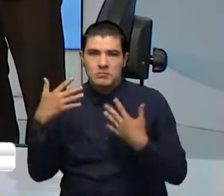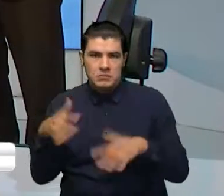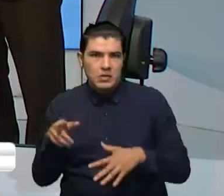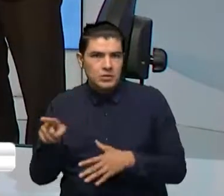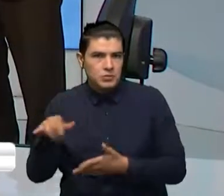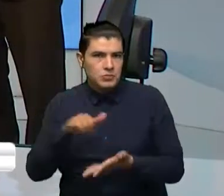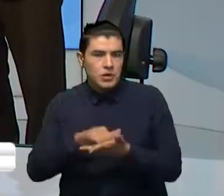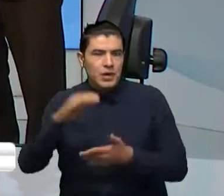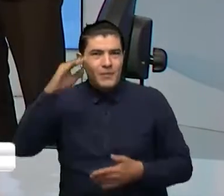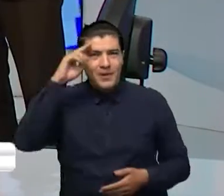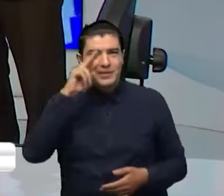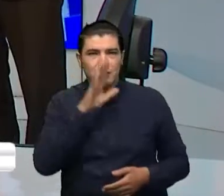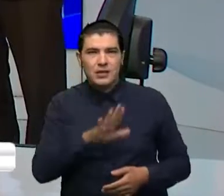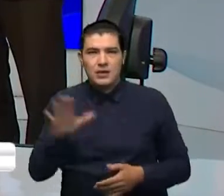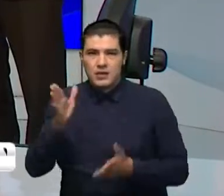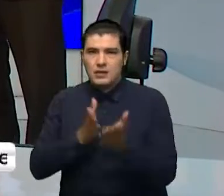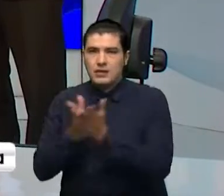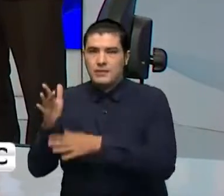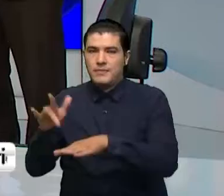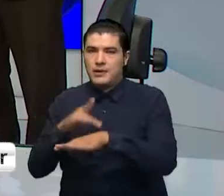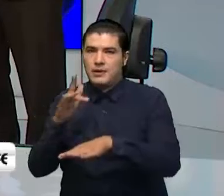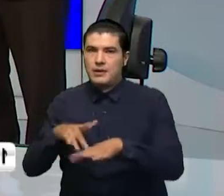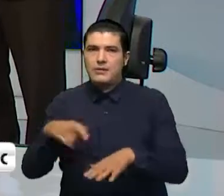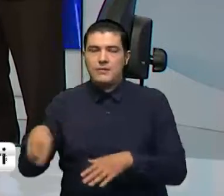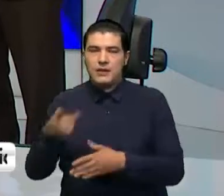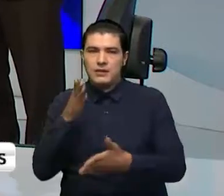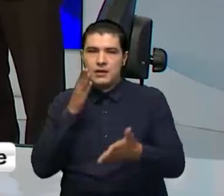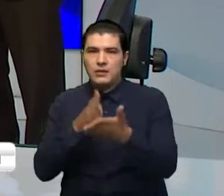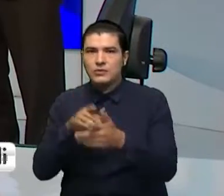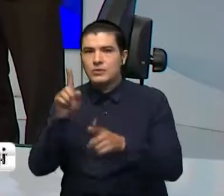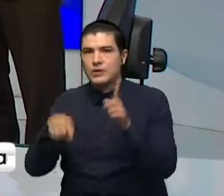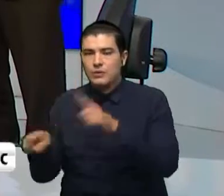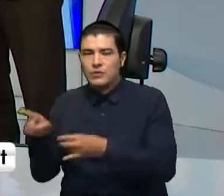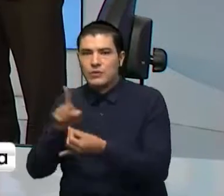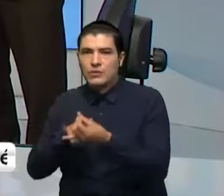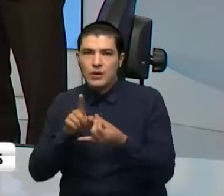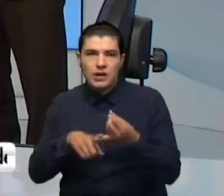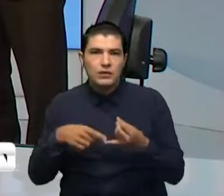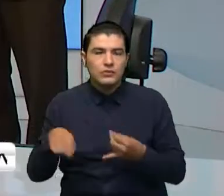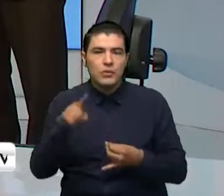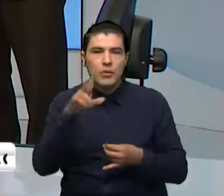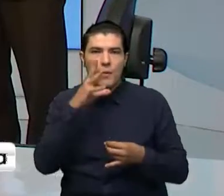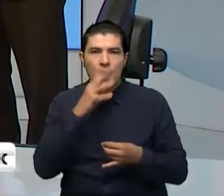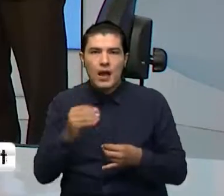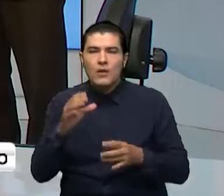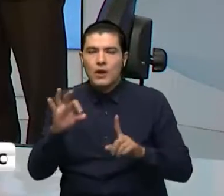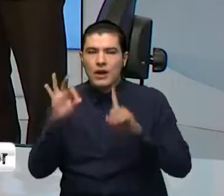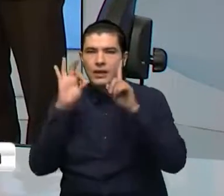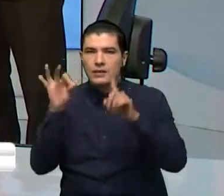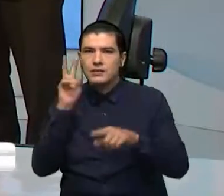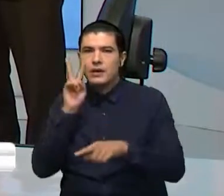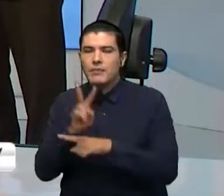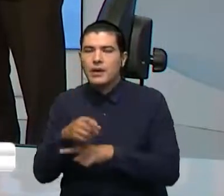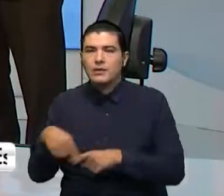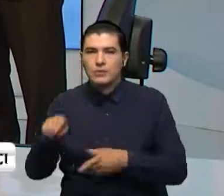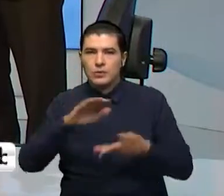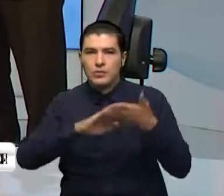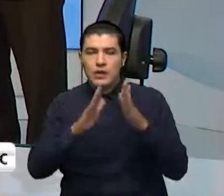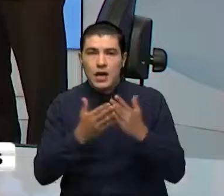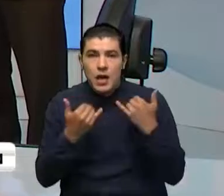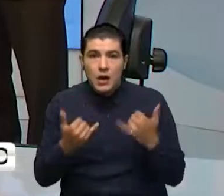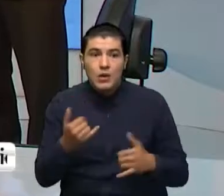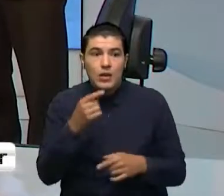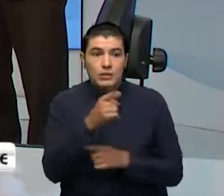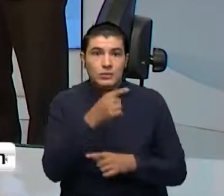televidentes, continúan incentivando a denunciar sobre todo casos delictivos, todo esto con el fin de garantizar la seguridad de sus habitantes. A esta